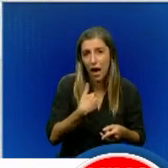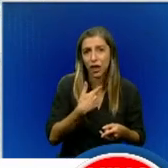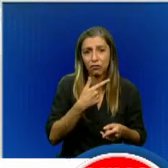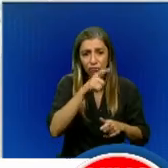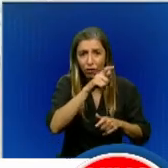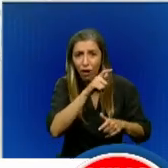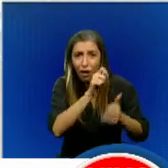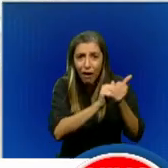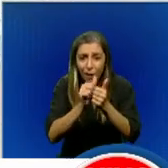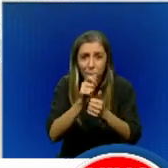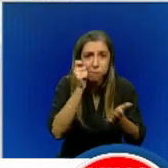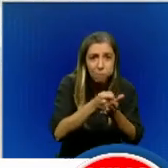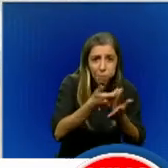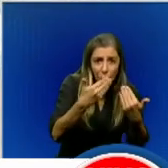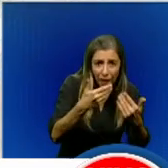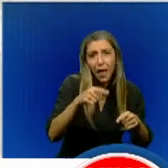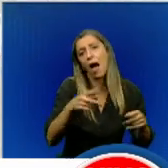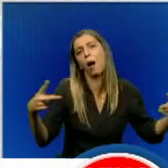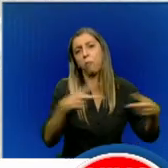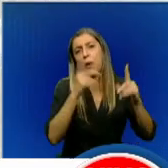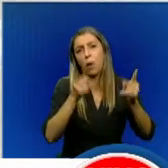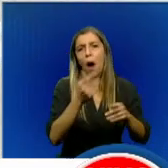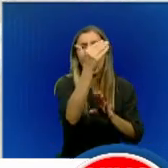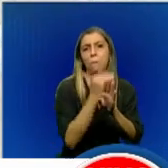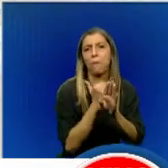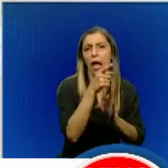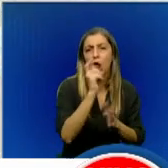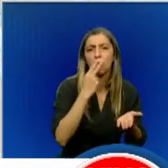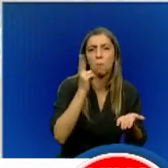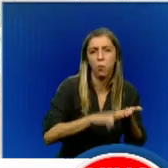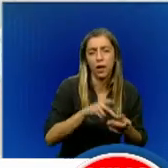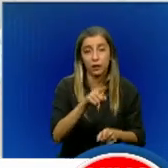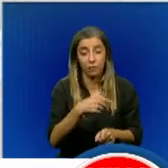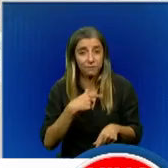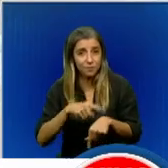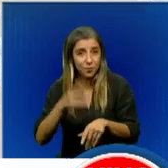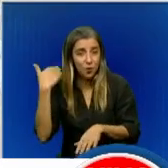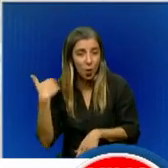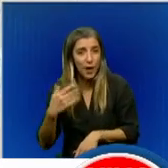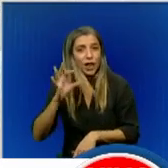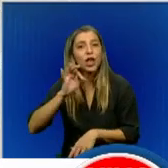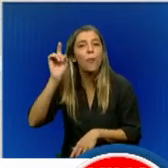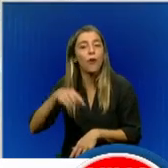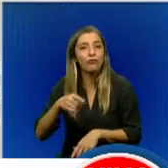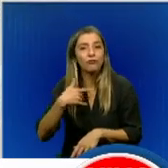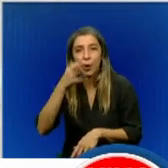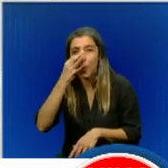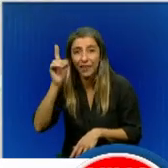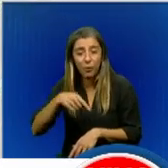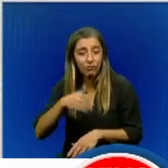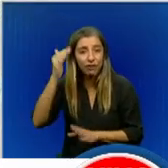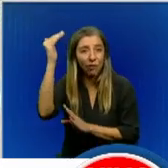lugar de redundar en mayores inversiones porque la tasa de inversión cayó del 20 por ciento del pp y en 2015 al